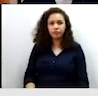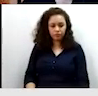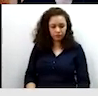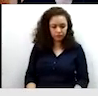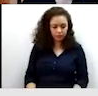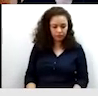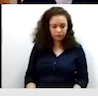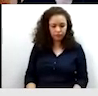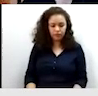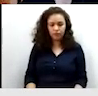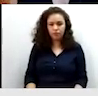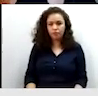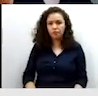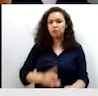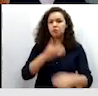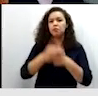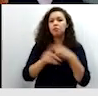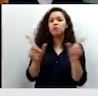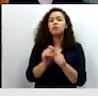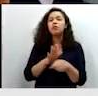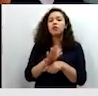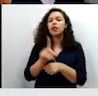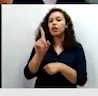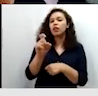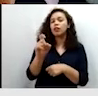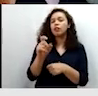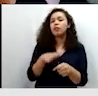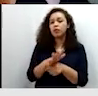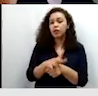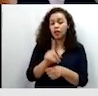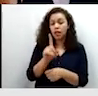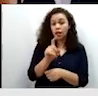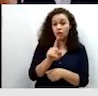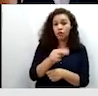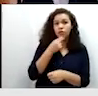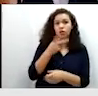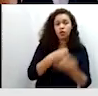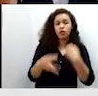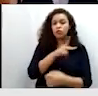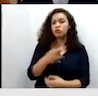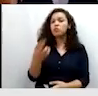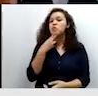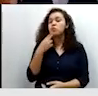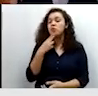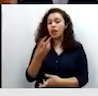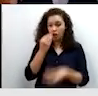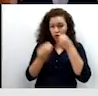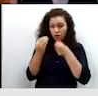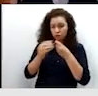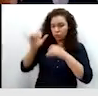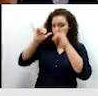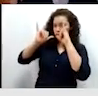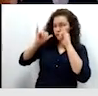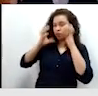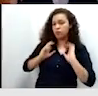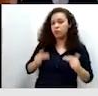Pues las conclusiones, pues prácticamente del agua, pues que el agua nos sirve para todo, para el consumo humano, pero si se dan cuenta,